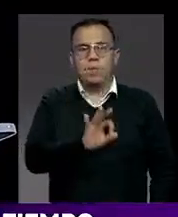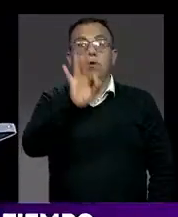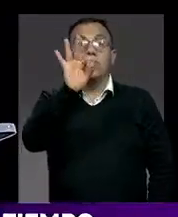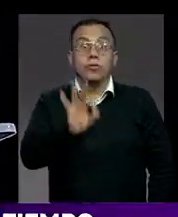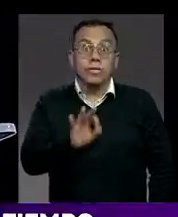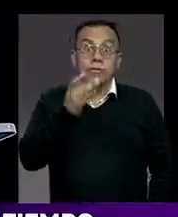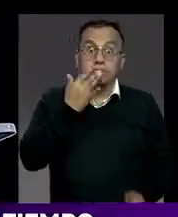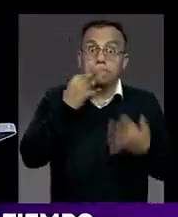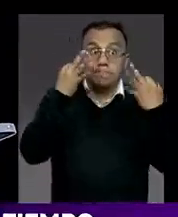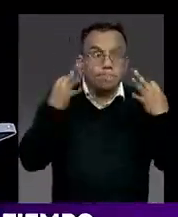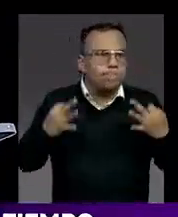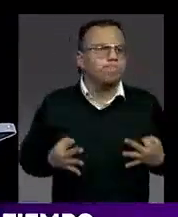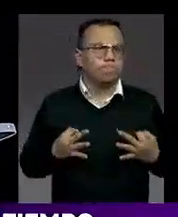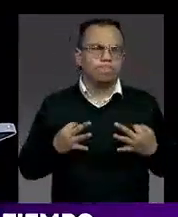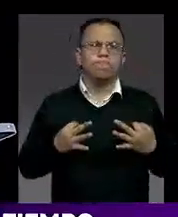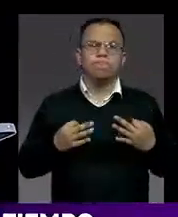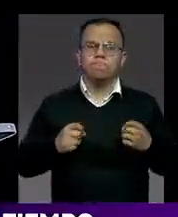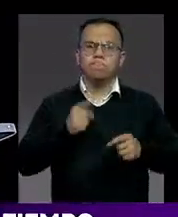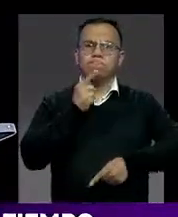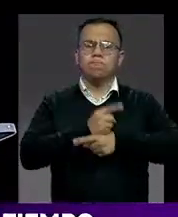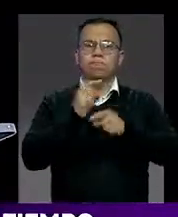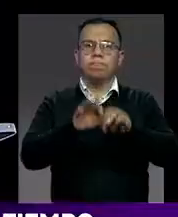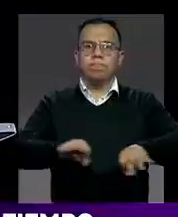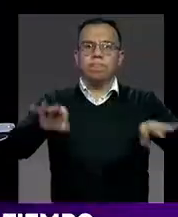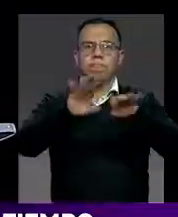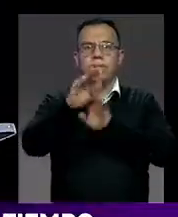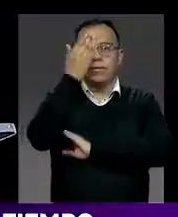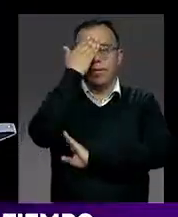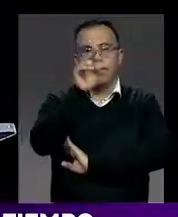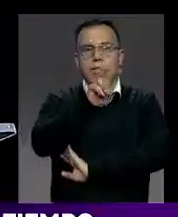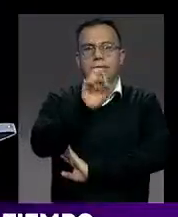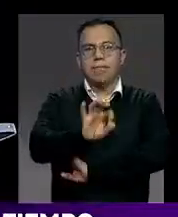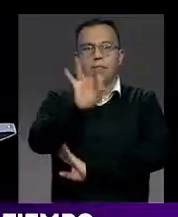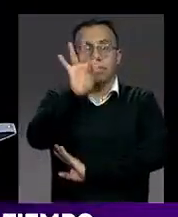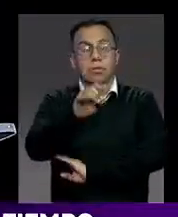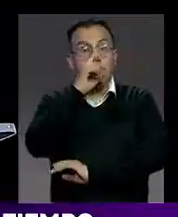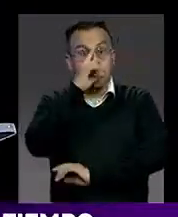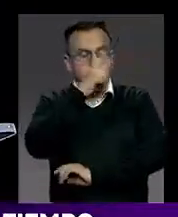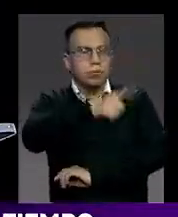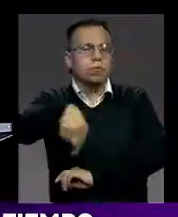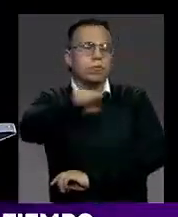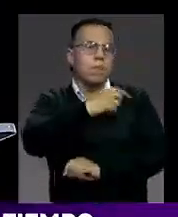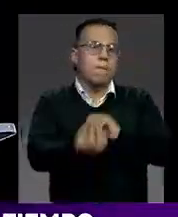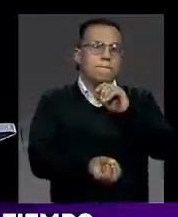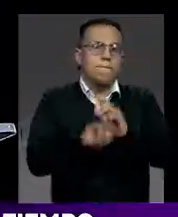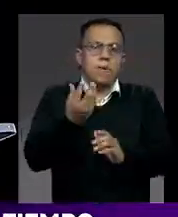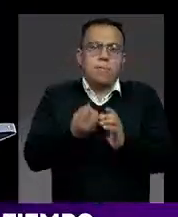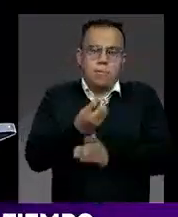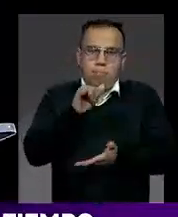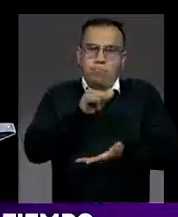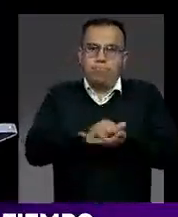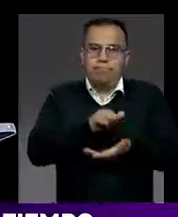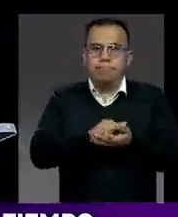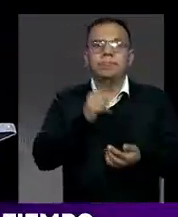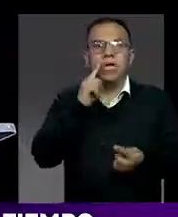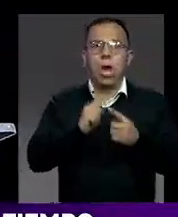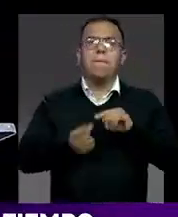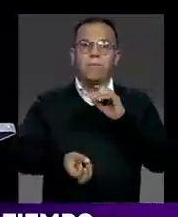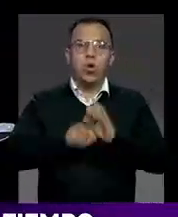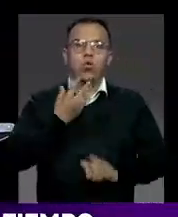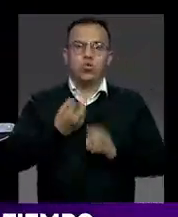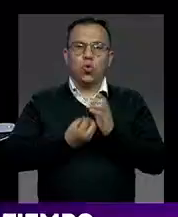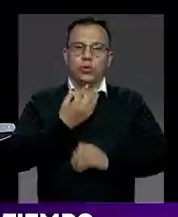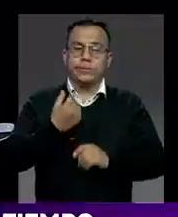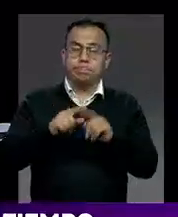que realmente le demos la parte que le corresponde cuando sabemos que el 70% de los alimentos están producidos precisamente por estos productores